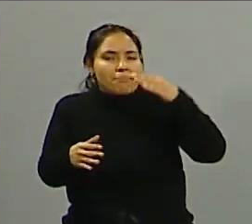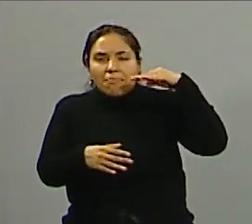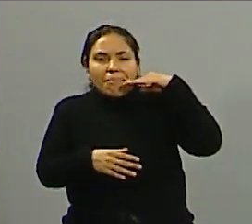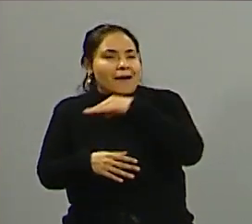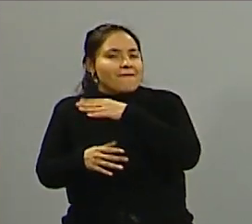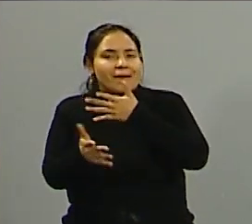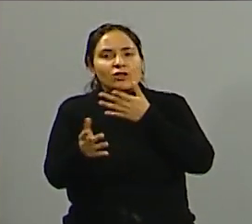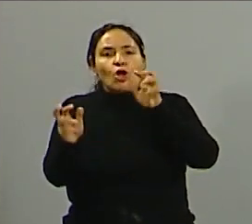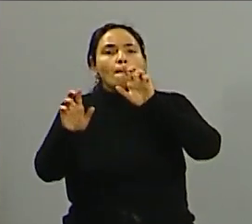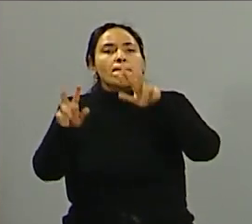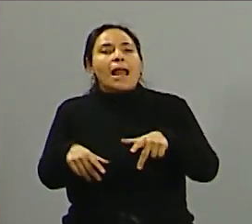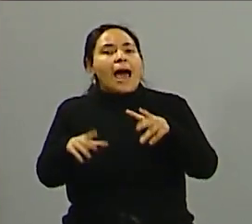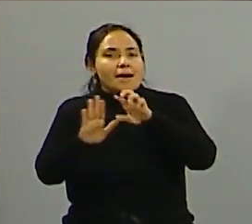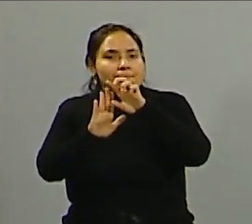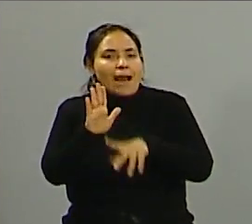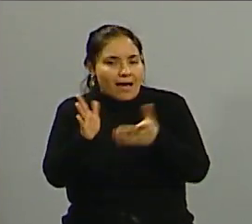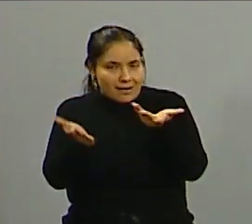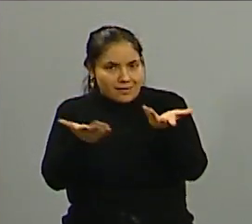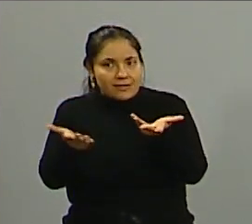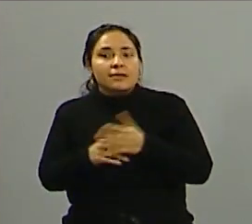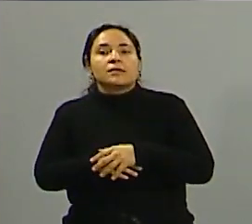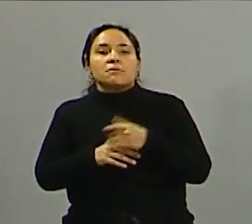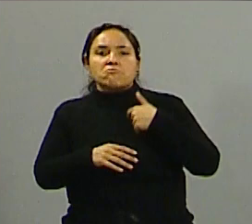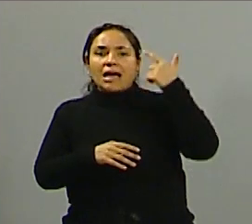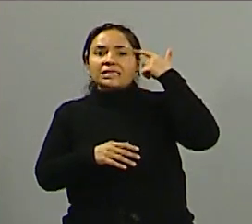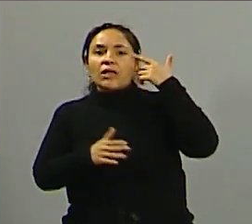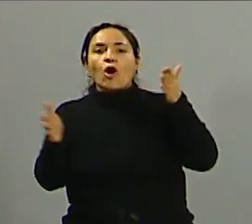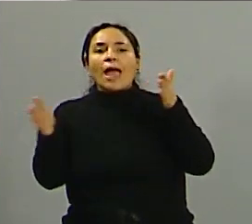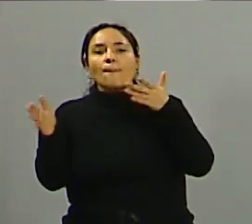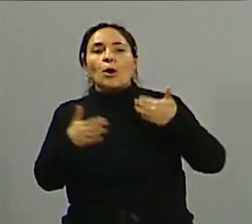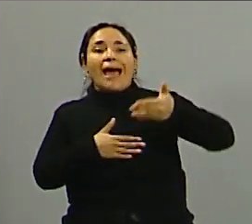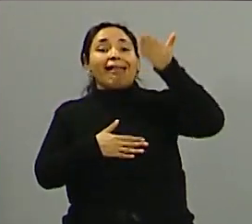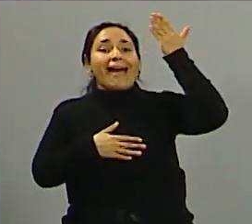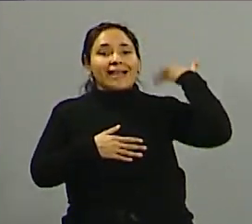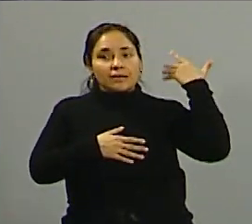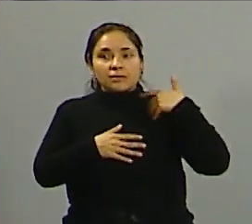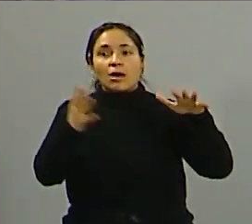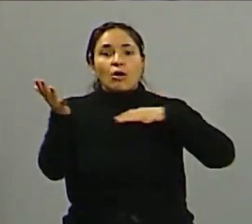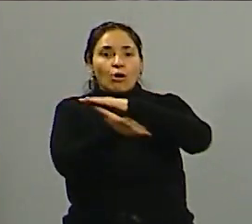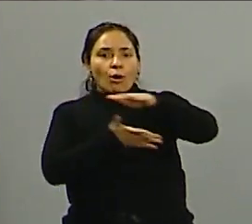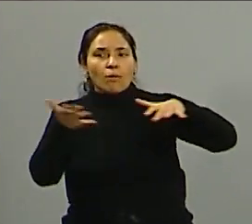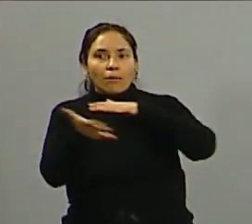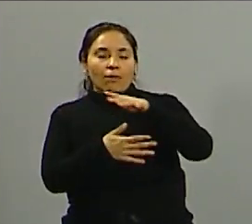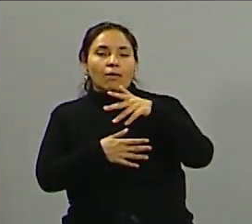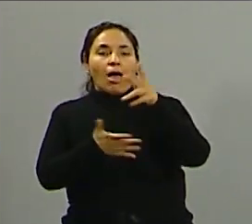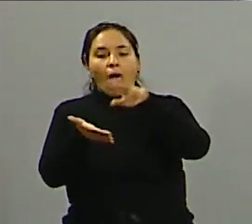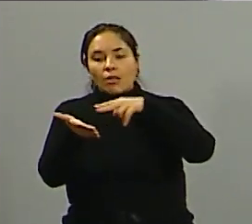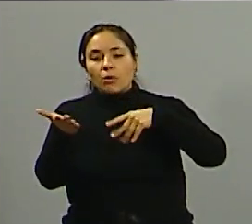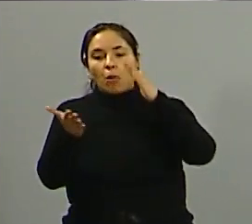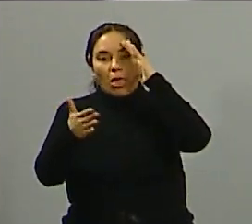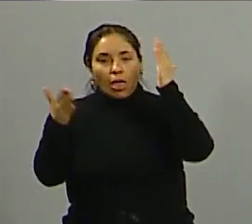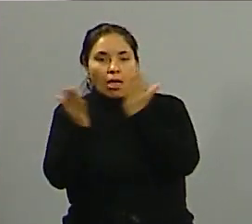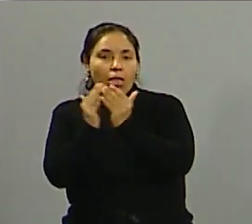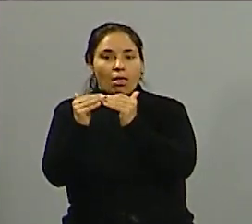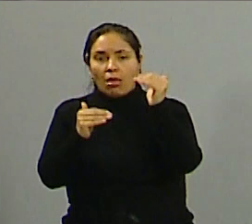Tratemos de pensar en la época, y es una población que no es letrada, que gran parte